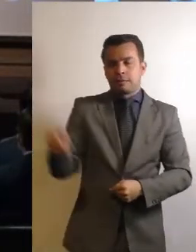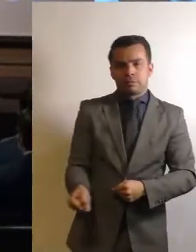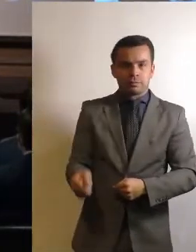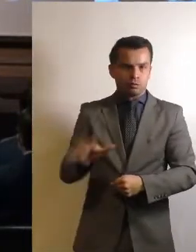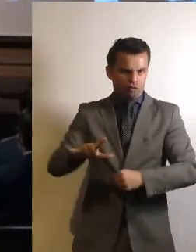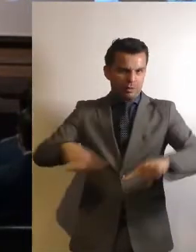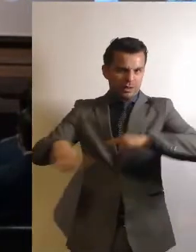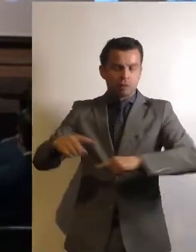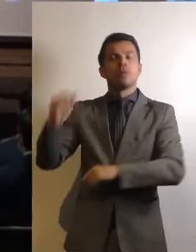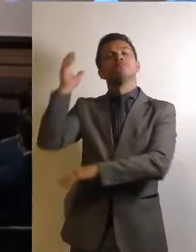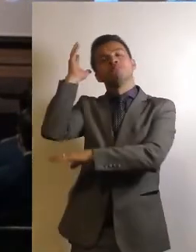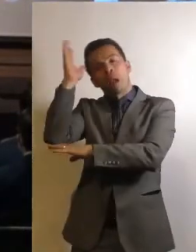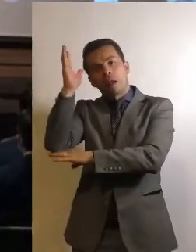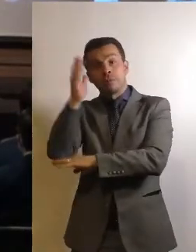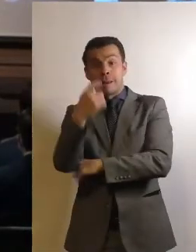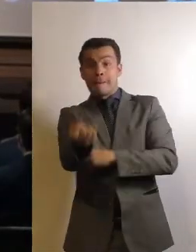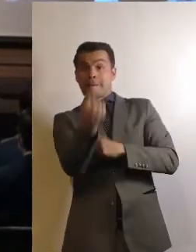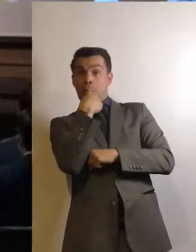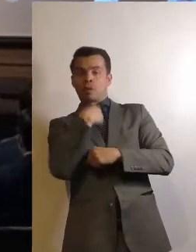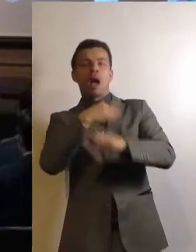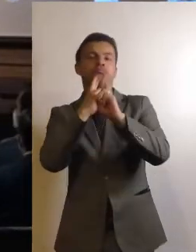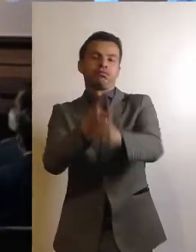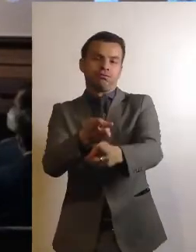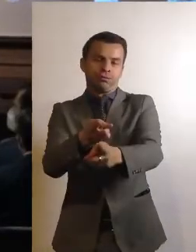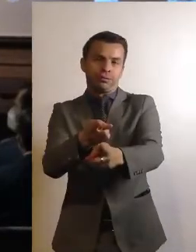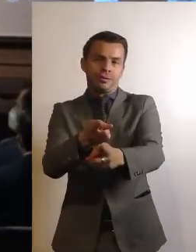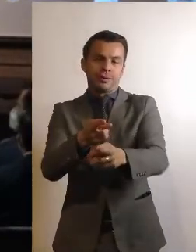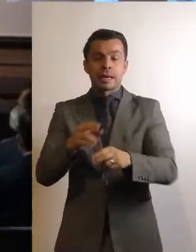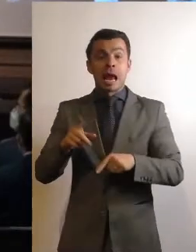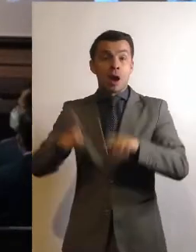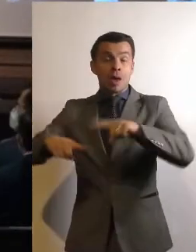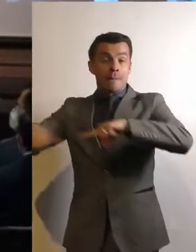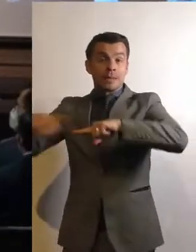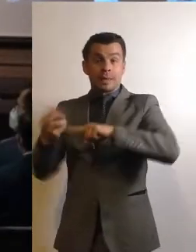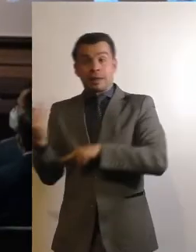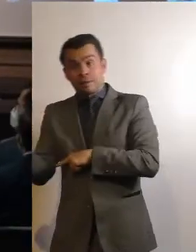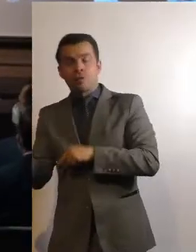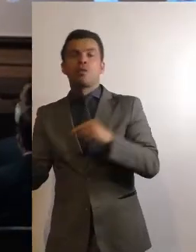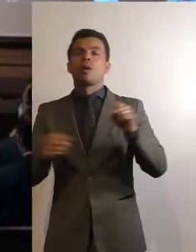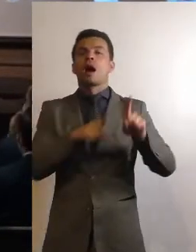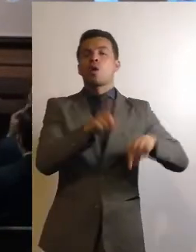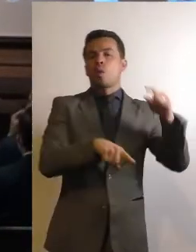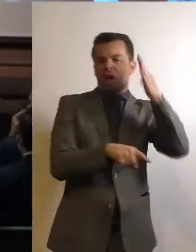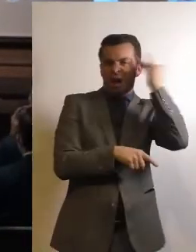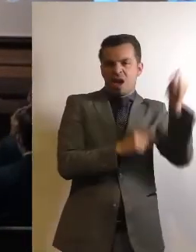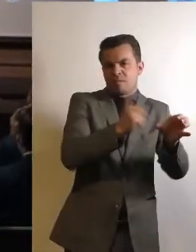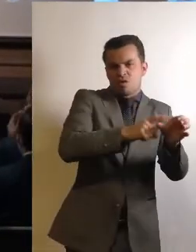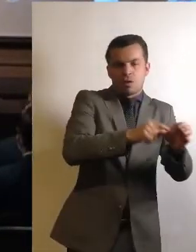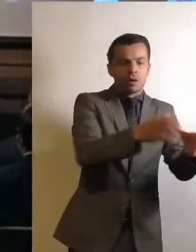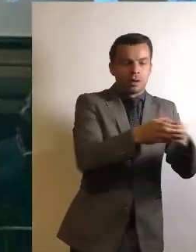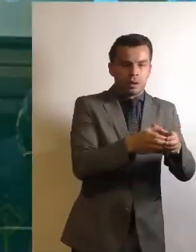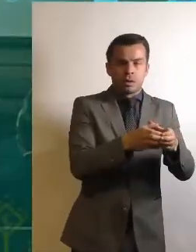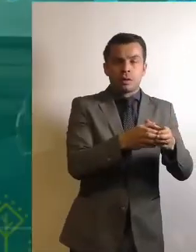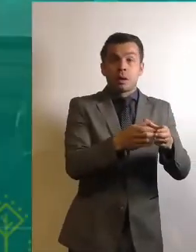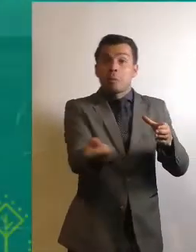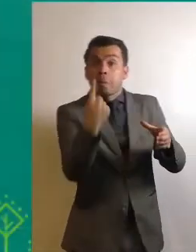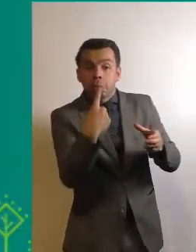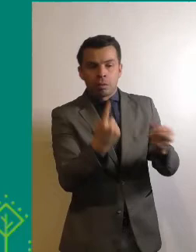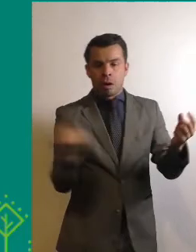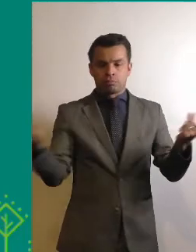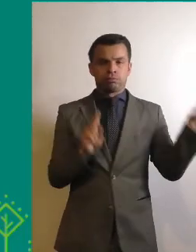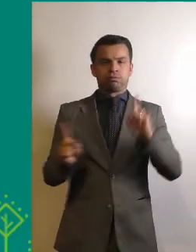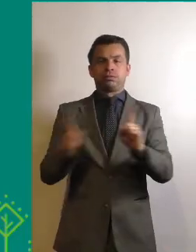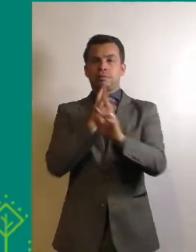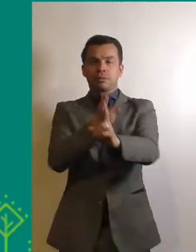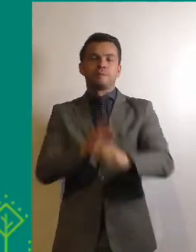administrativo y académico. De acuerdo con dichas preguntas, además quiero agradecer también a